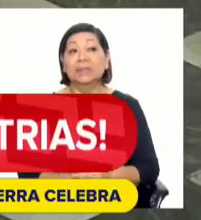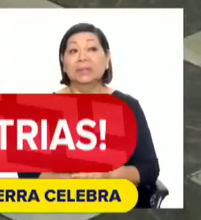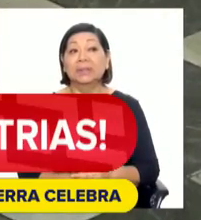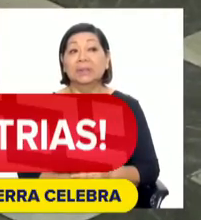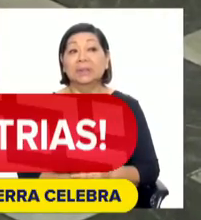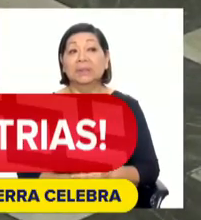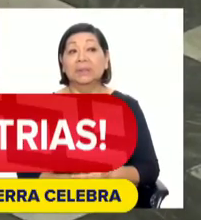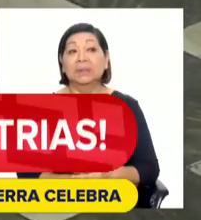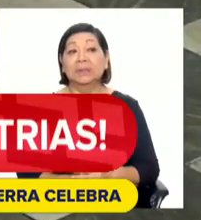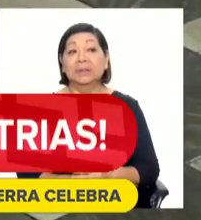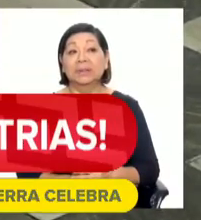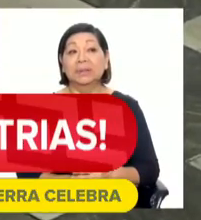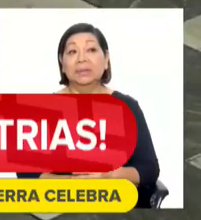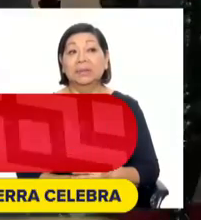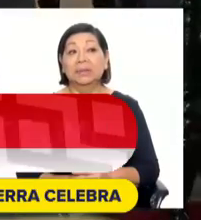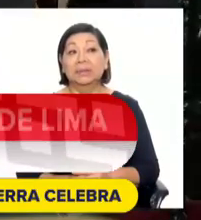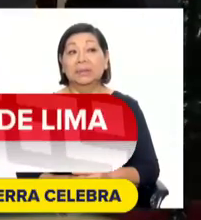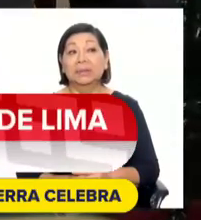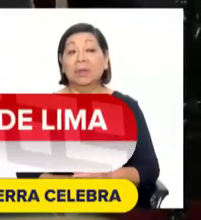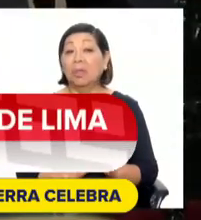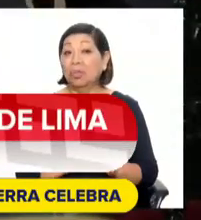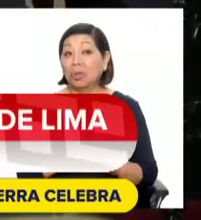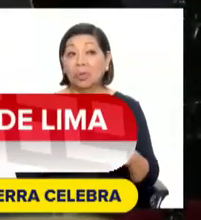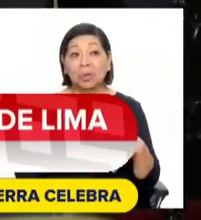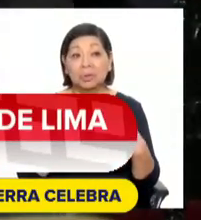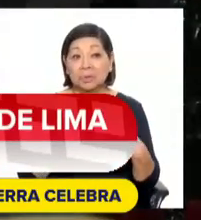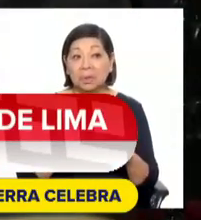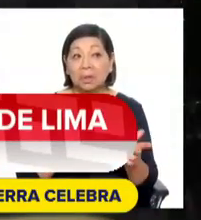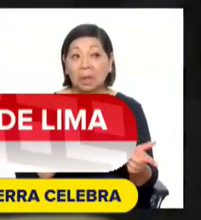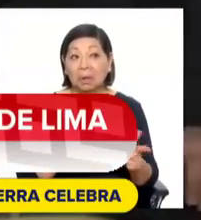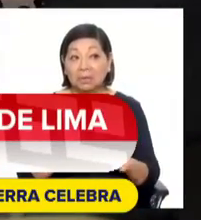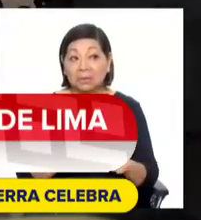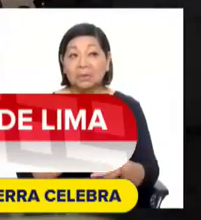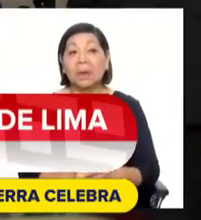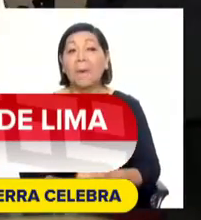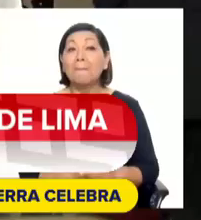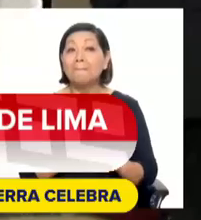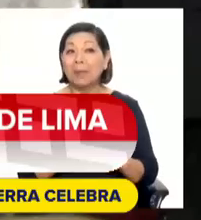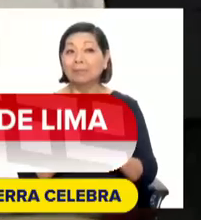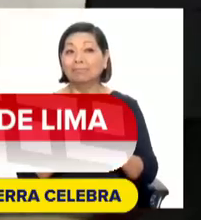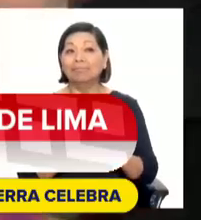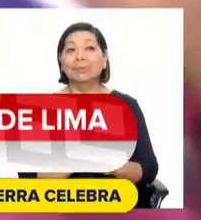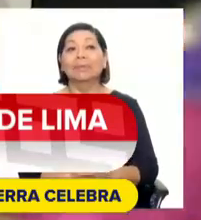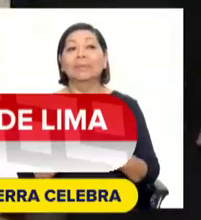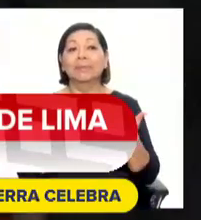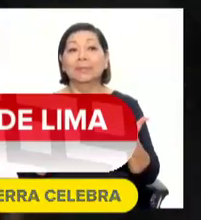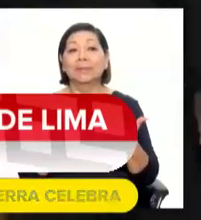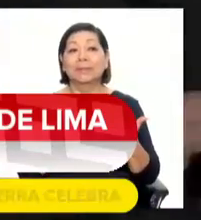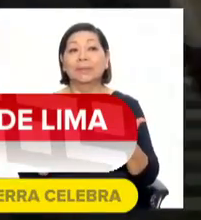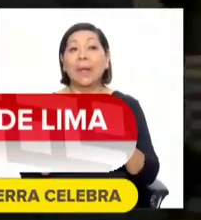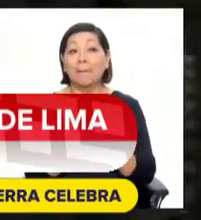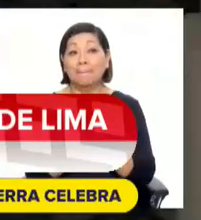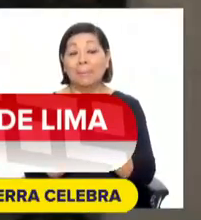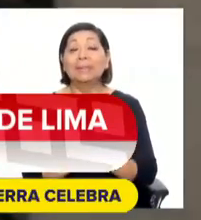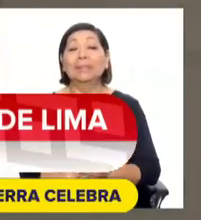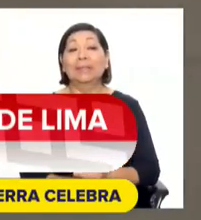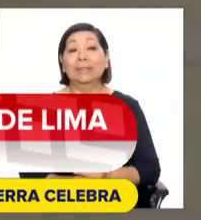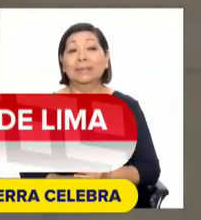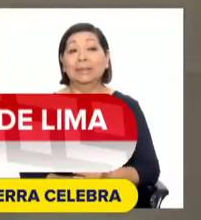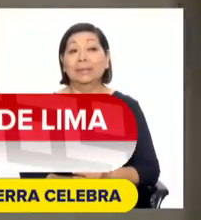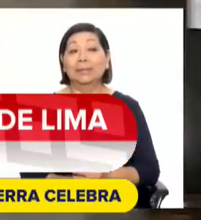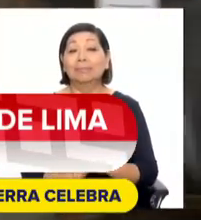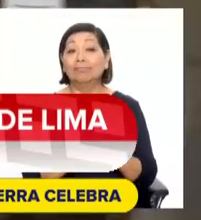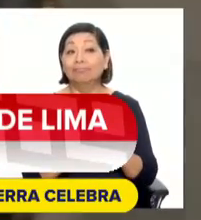Plaza Mayor de Lima, exactamente en el Jirón Junín, histórico además y tradicional, y también en